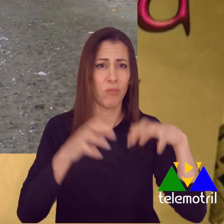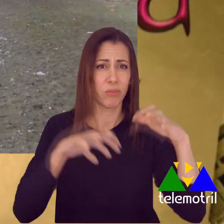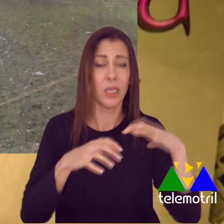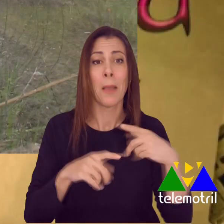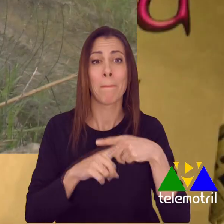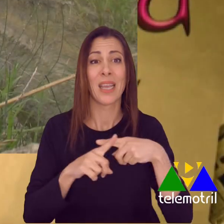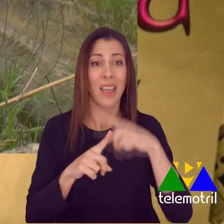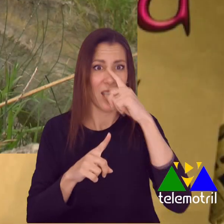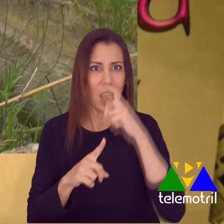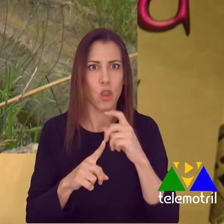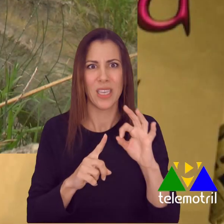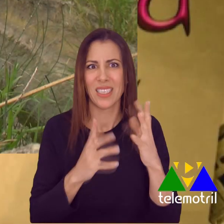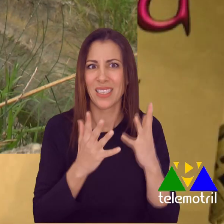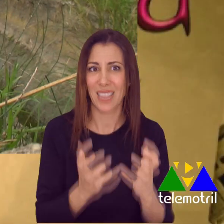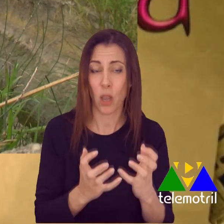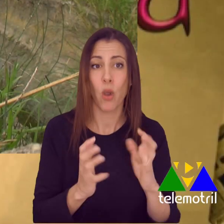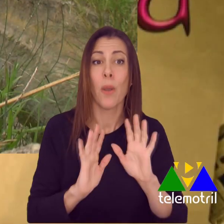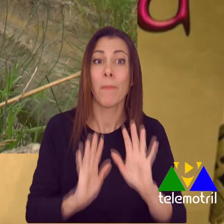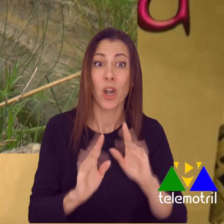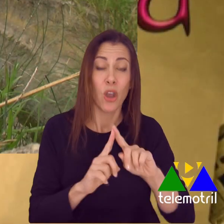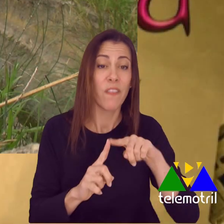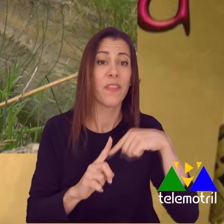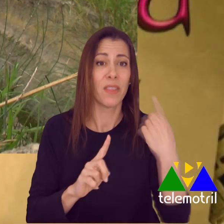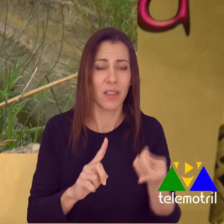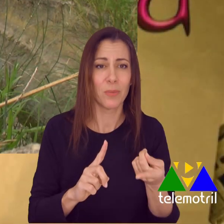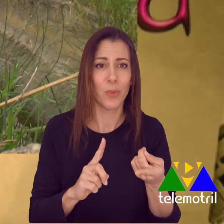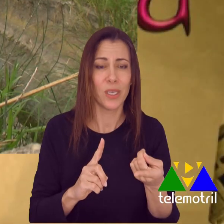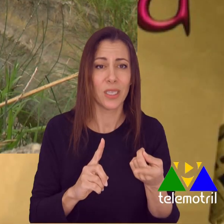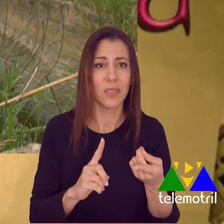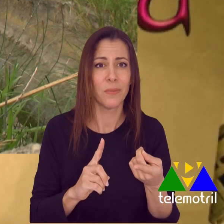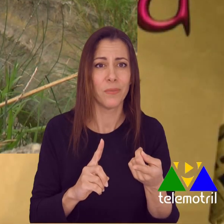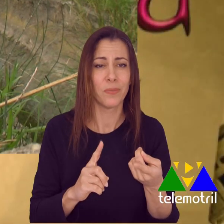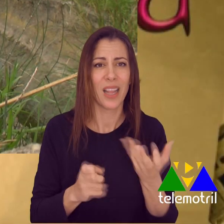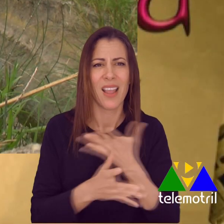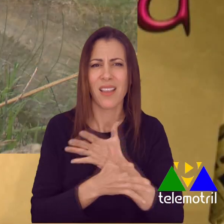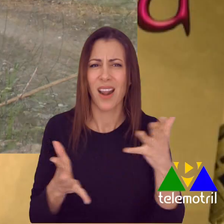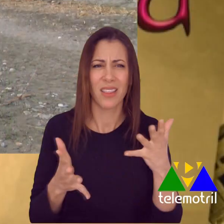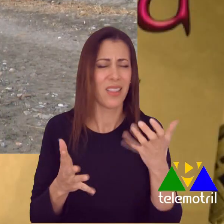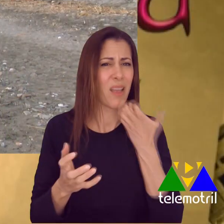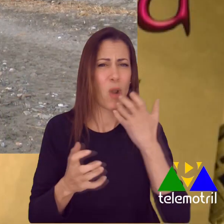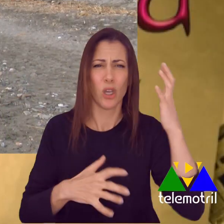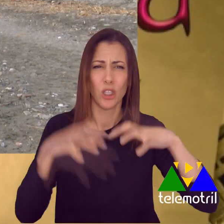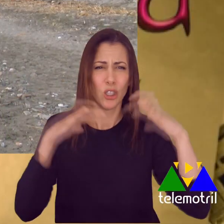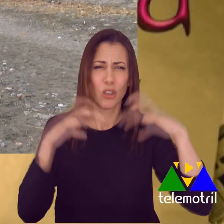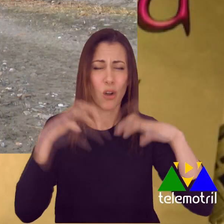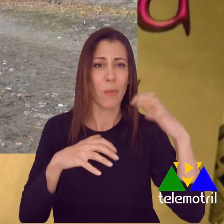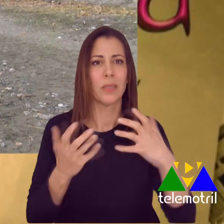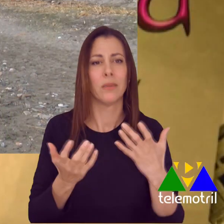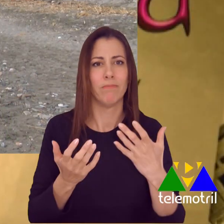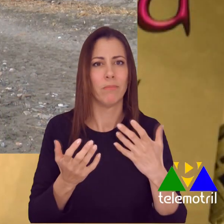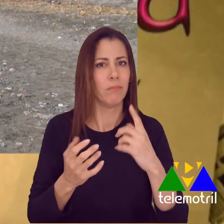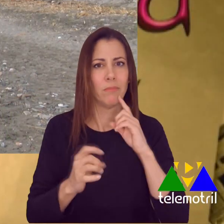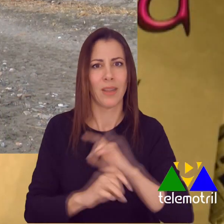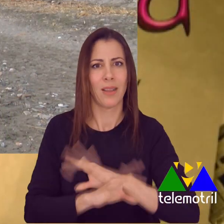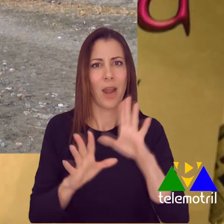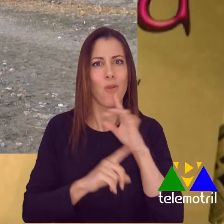del año está seco, pero después en las grandes tormentas pues evidentemente se